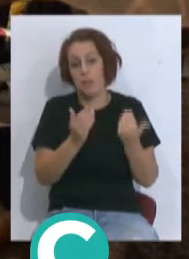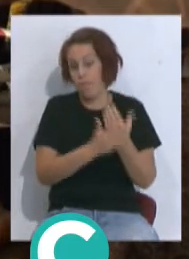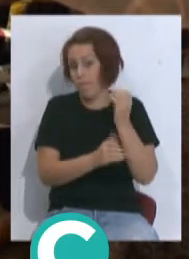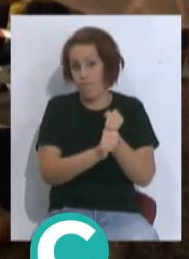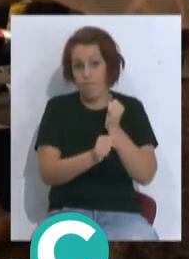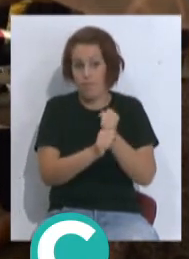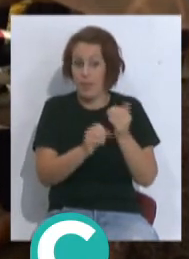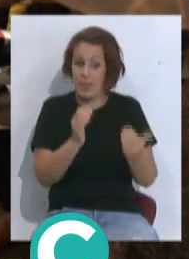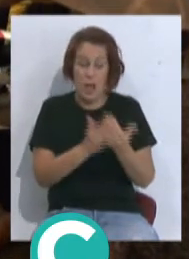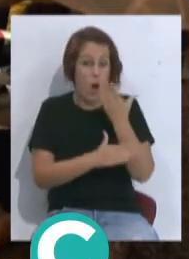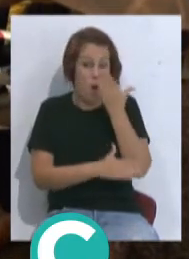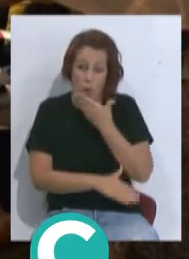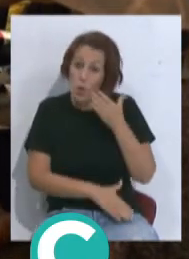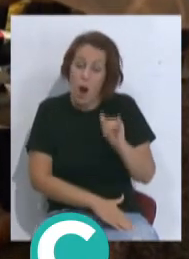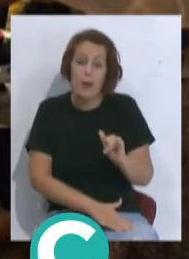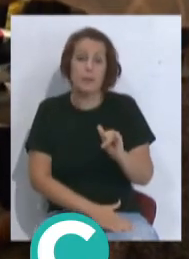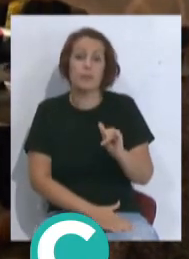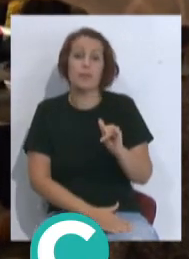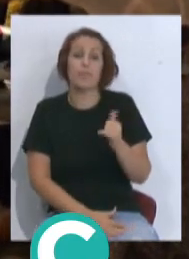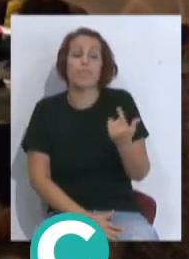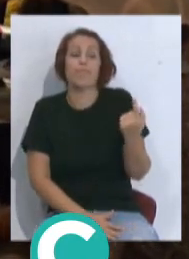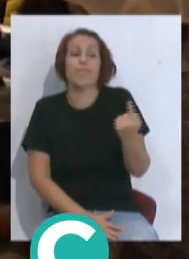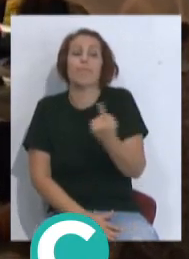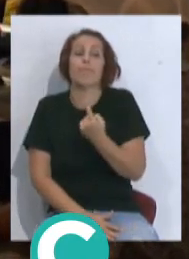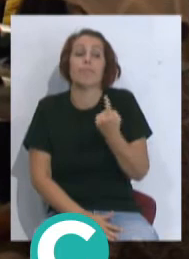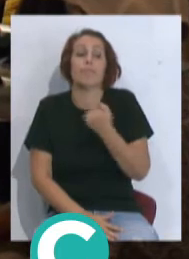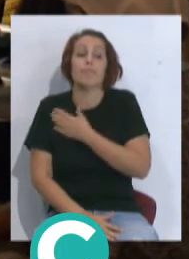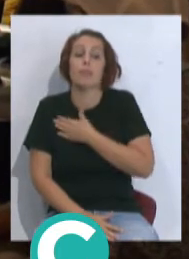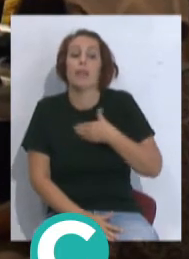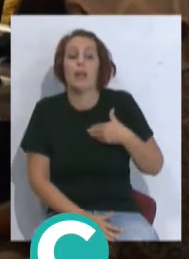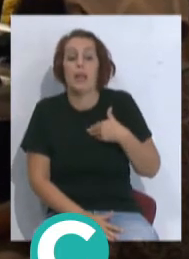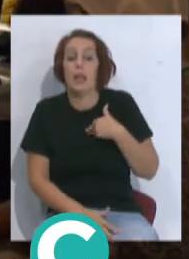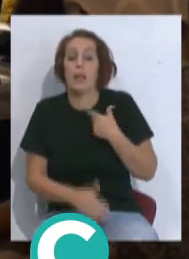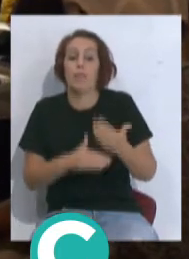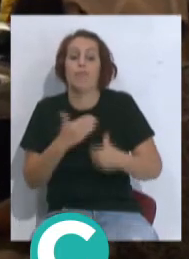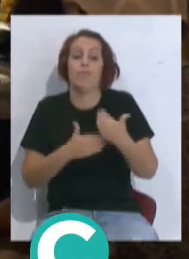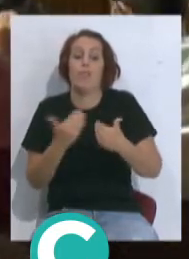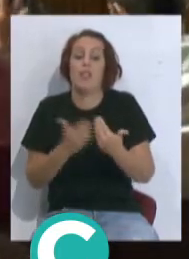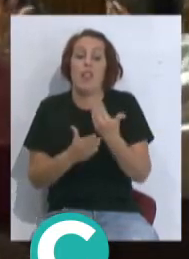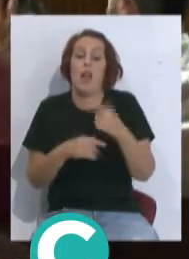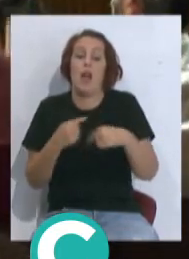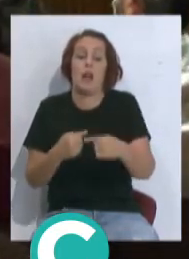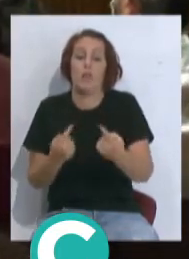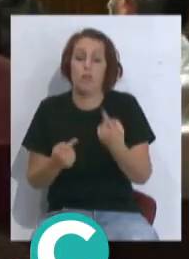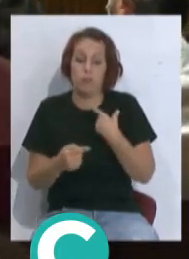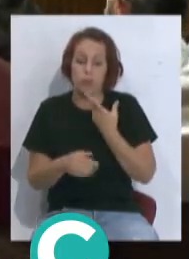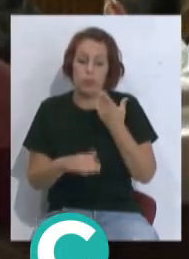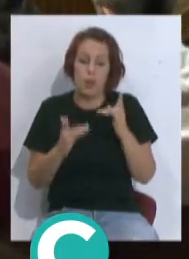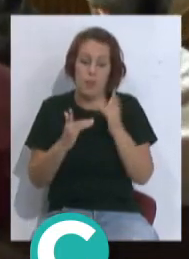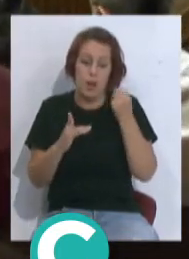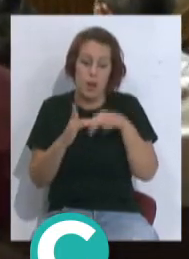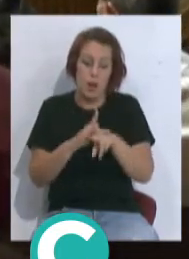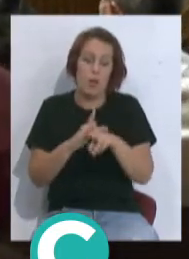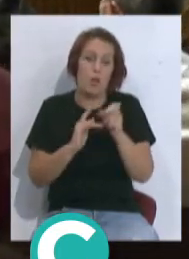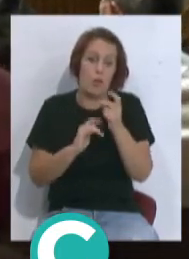lectivos para el colegio, y por tanto, bueno, pues cada uno querrá pues seguir su rutina de diario de acostarse antes de